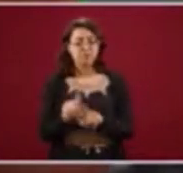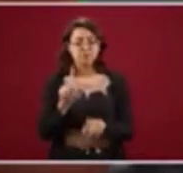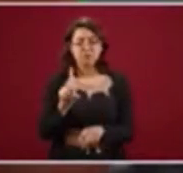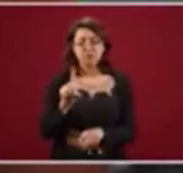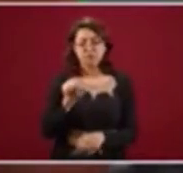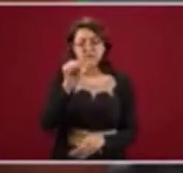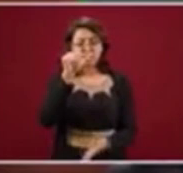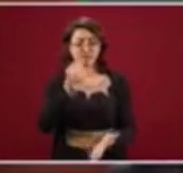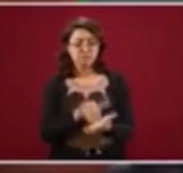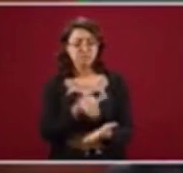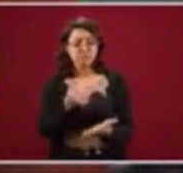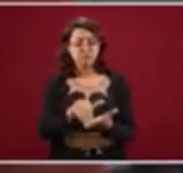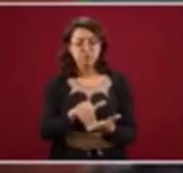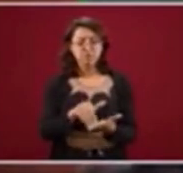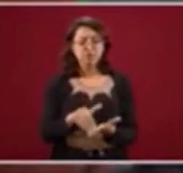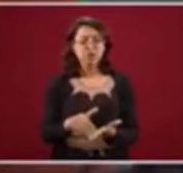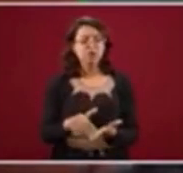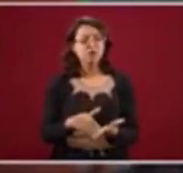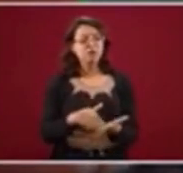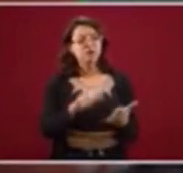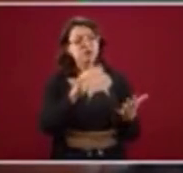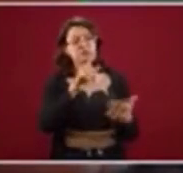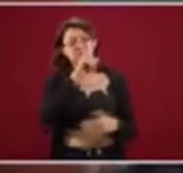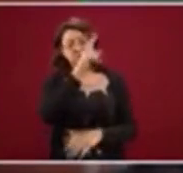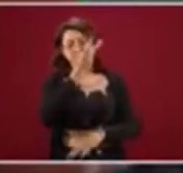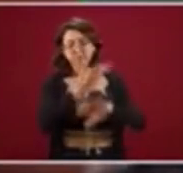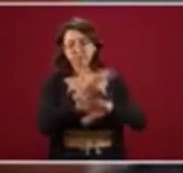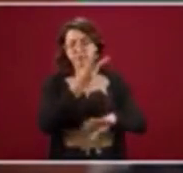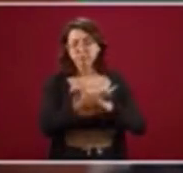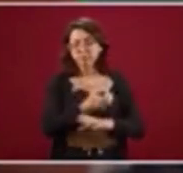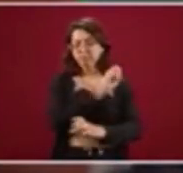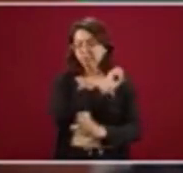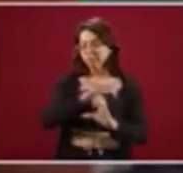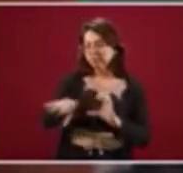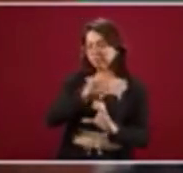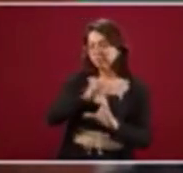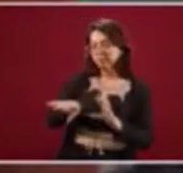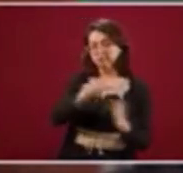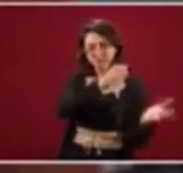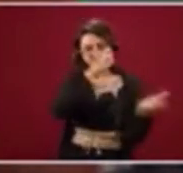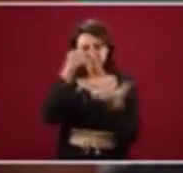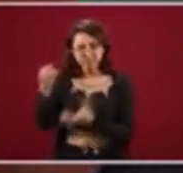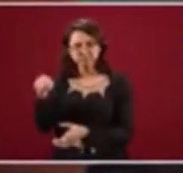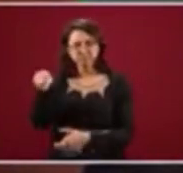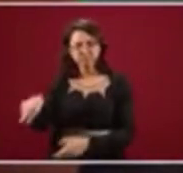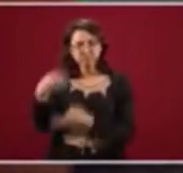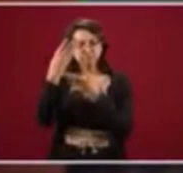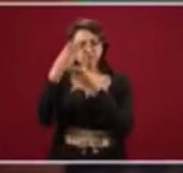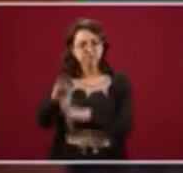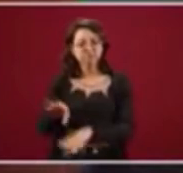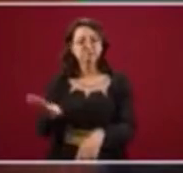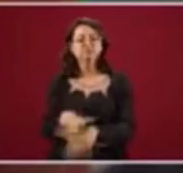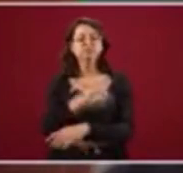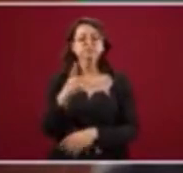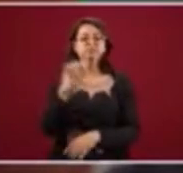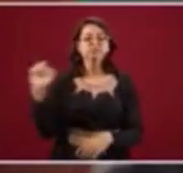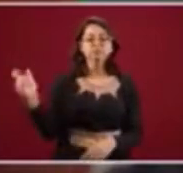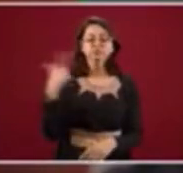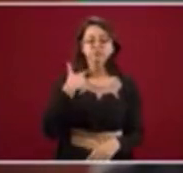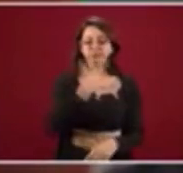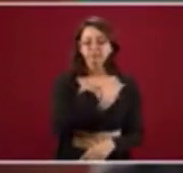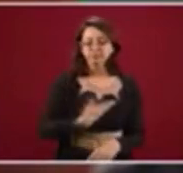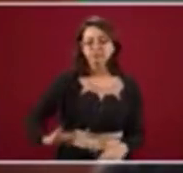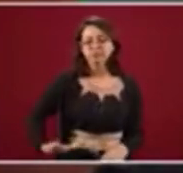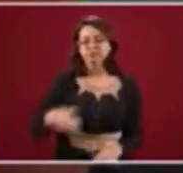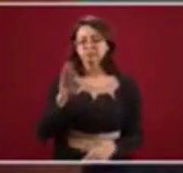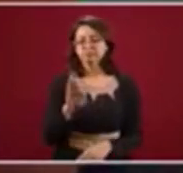mil millones de remesas que envían nuestros connacionales en Estados Unidos, porque el expresidente Calderón y Gustavo de